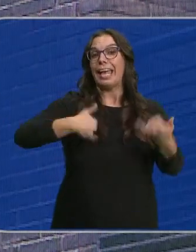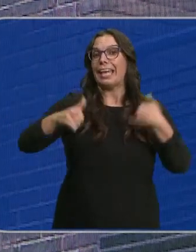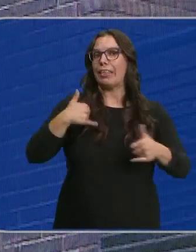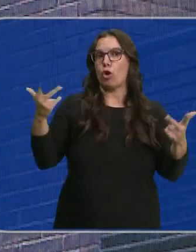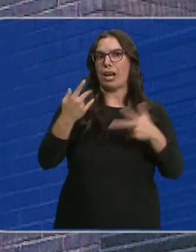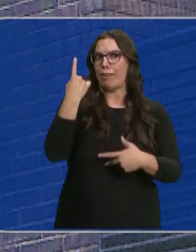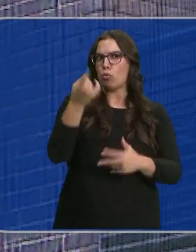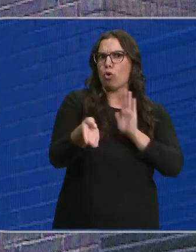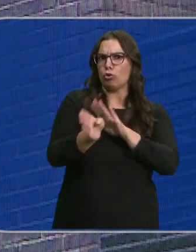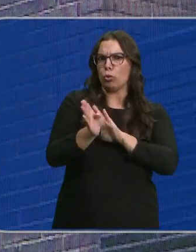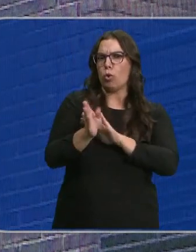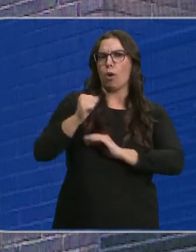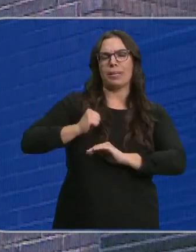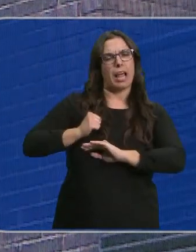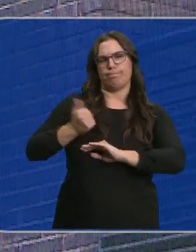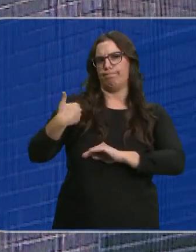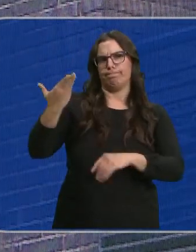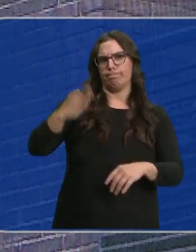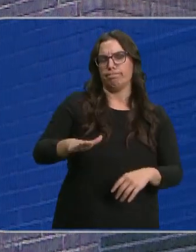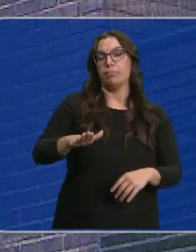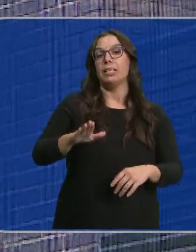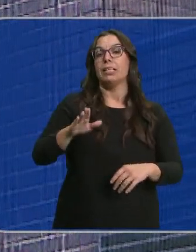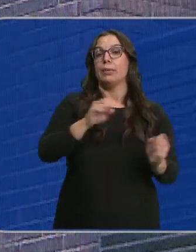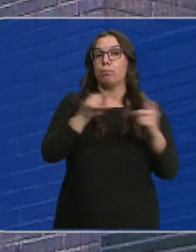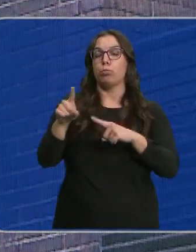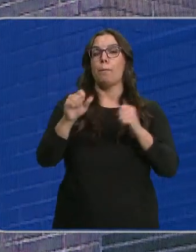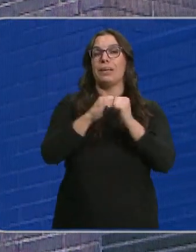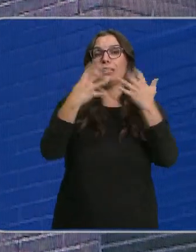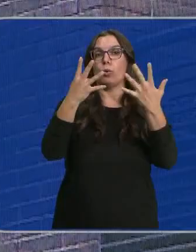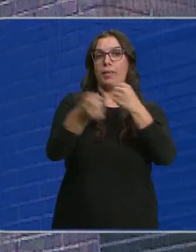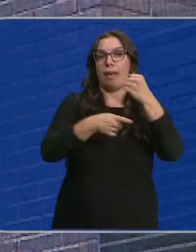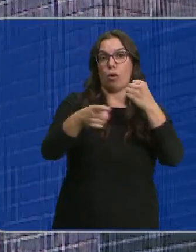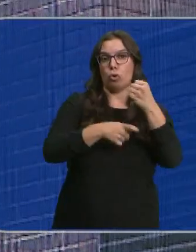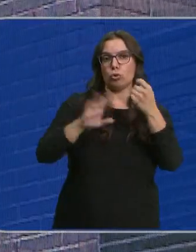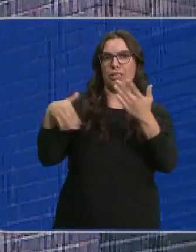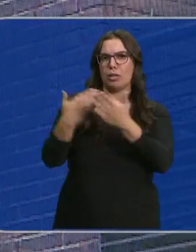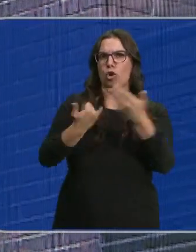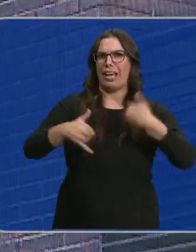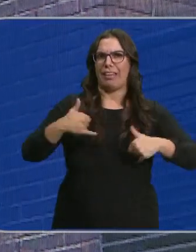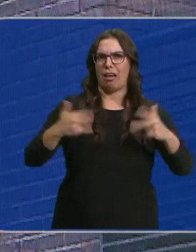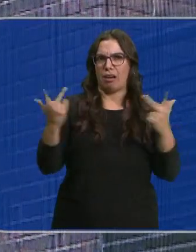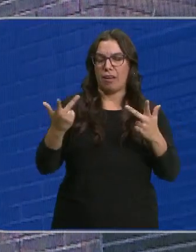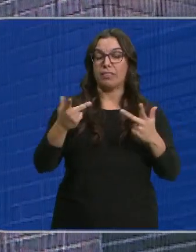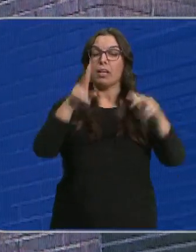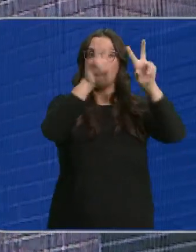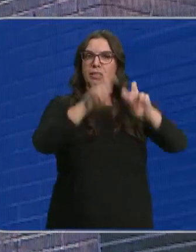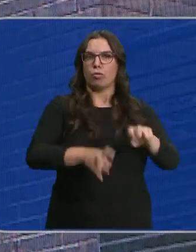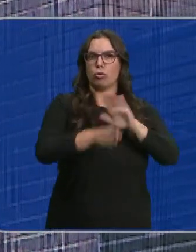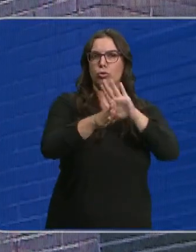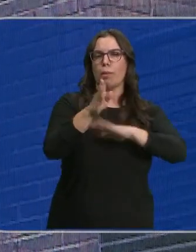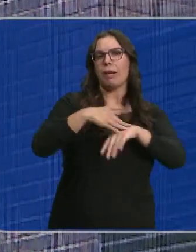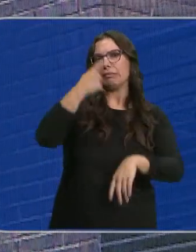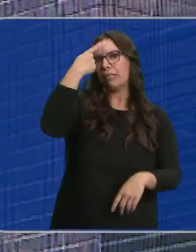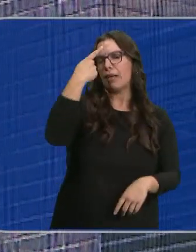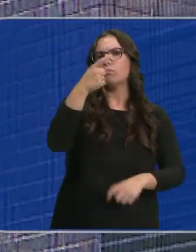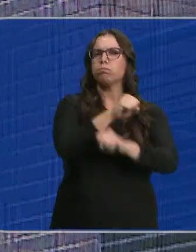que continuaba hospitalizado ha muerto. Llevaba ingresado desde el 29 de agosto con heridas muy graves. Mientras continúa la investigación para conocer las causas